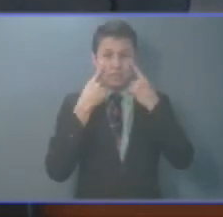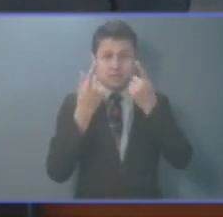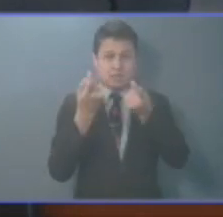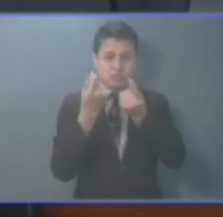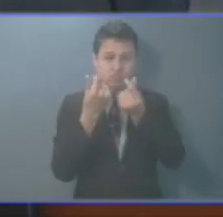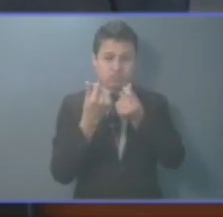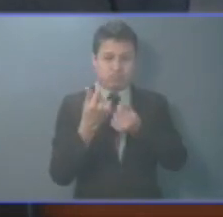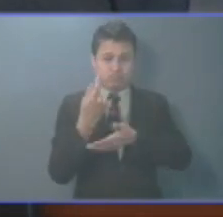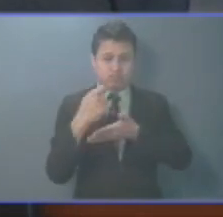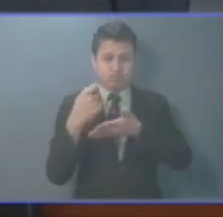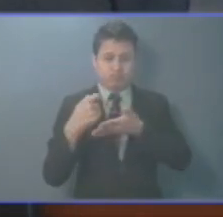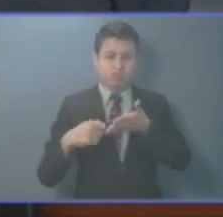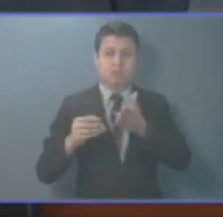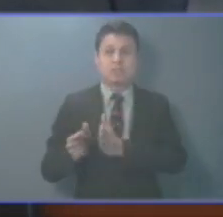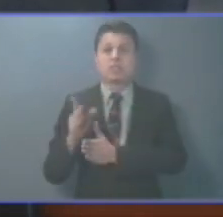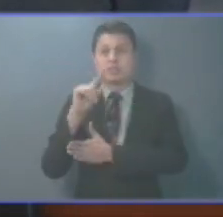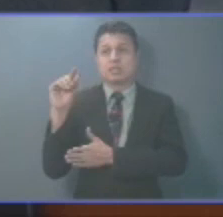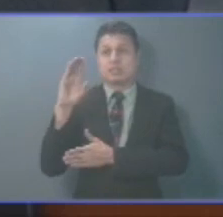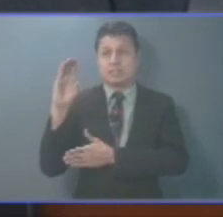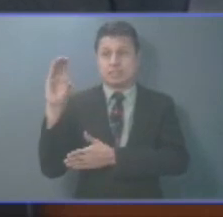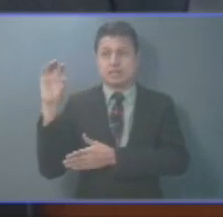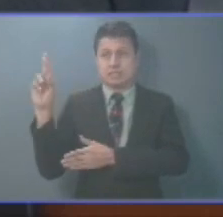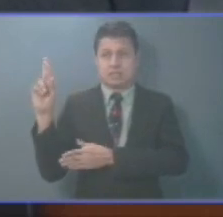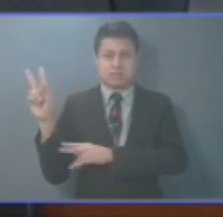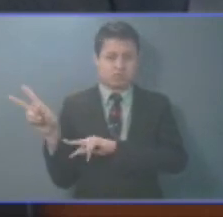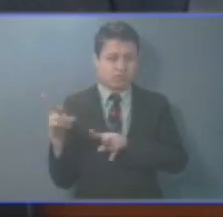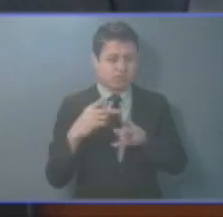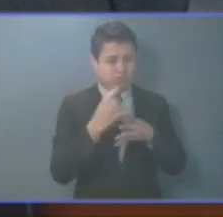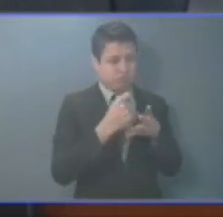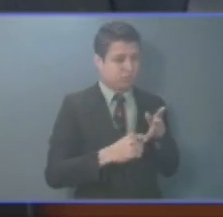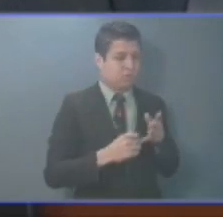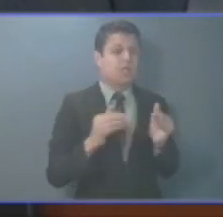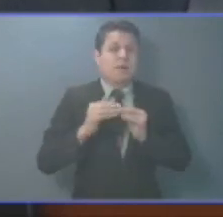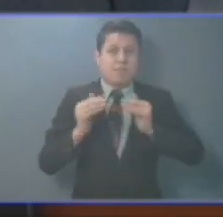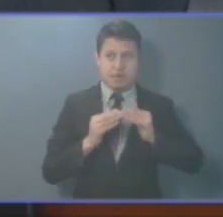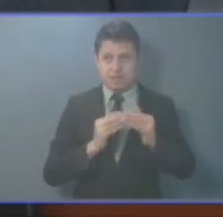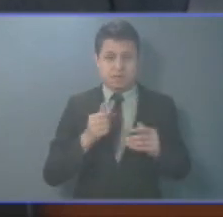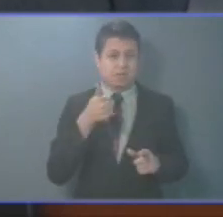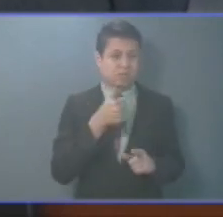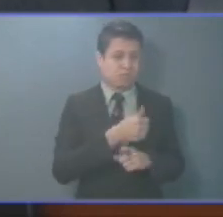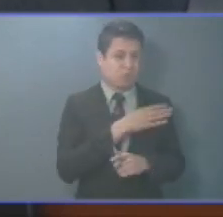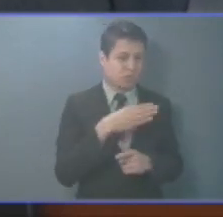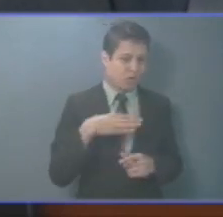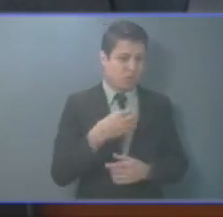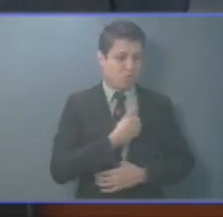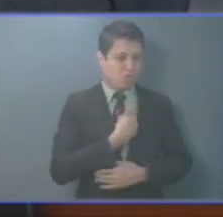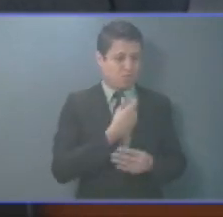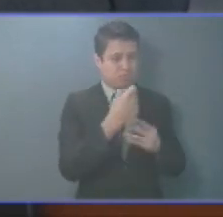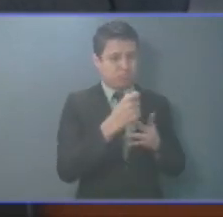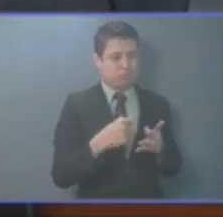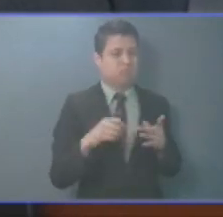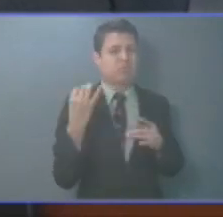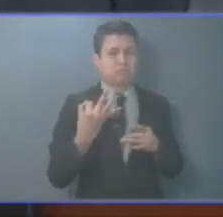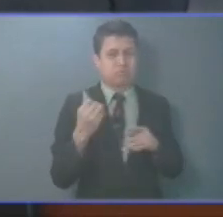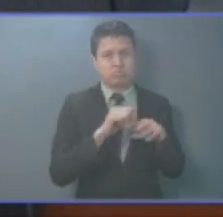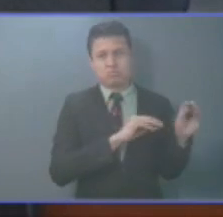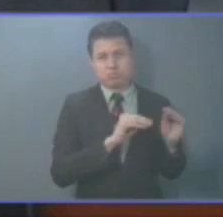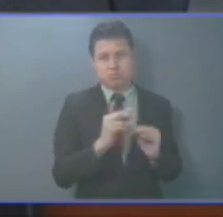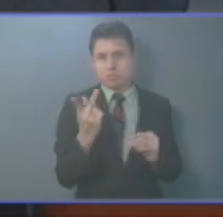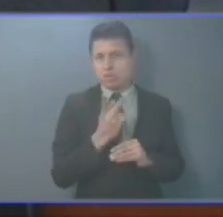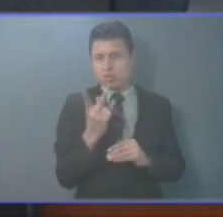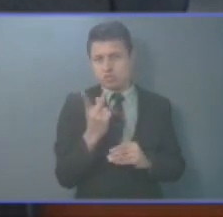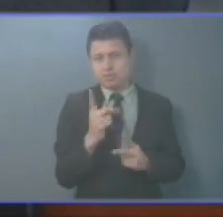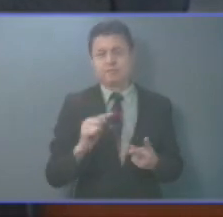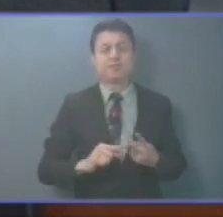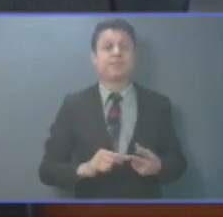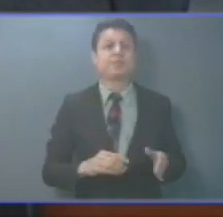de la Corte de Cuentas de la República, sin perjuicio de la auditoría interna que se practique a dicho Consejo.